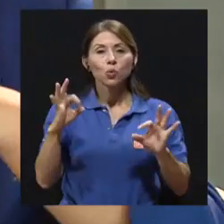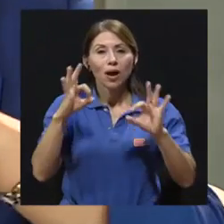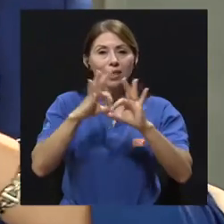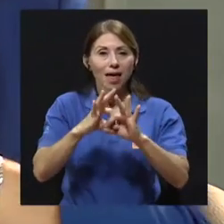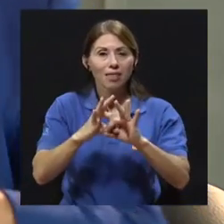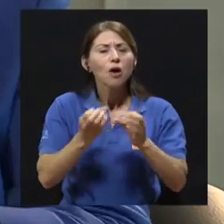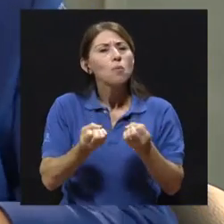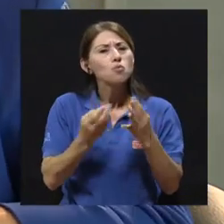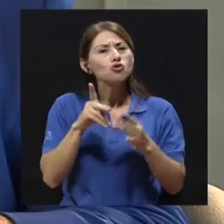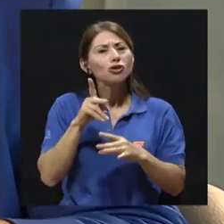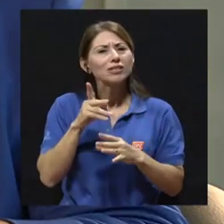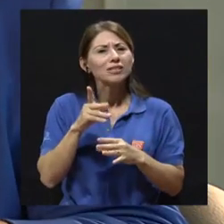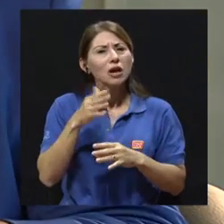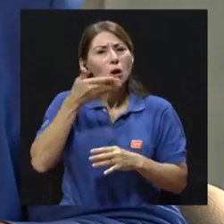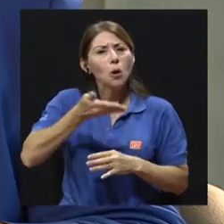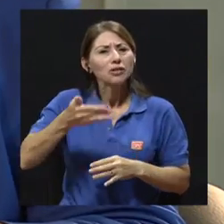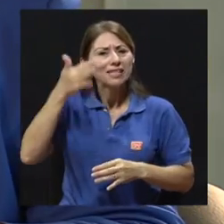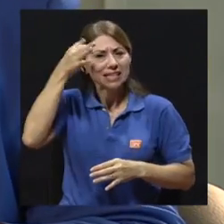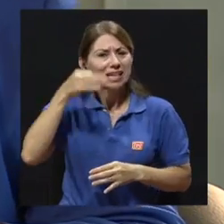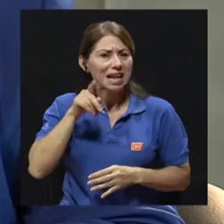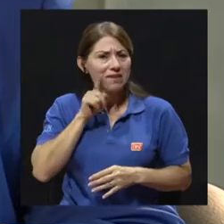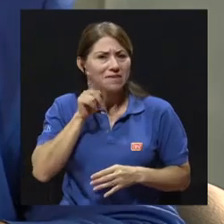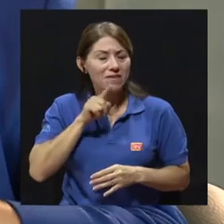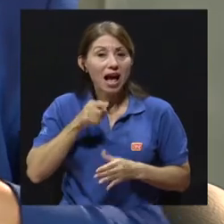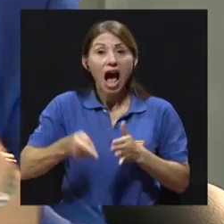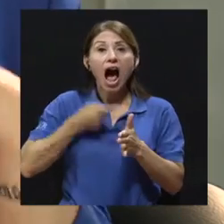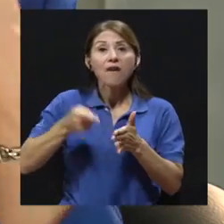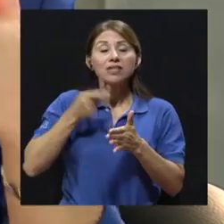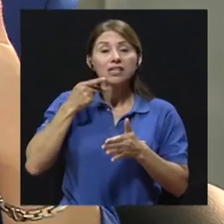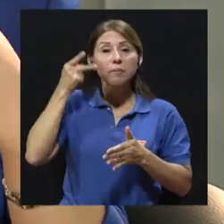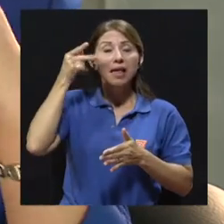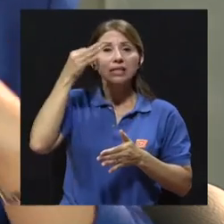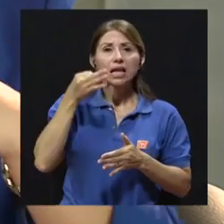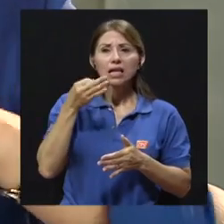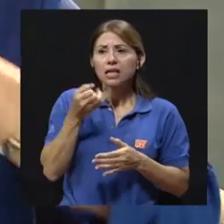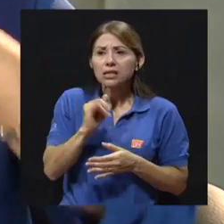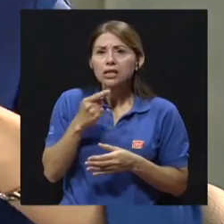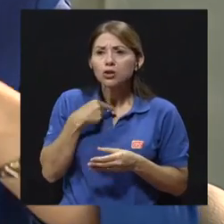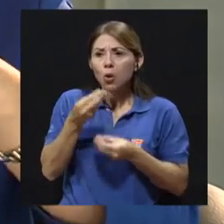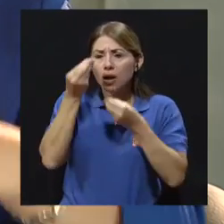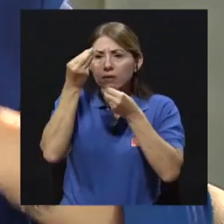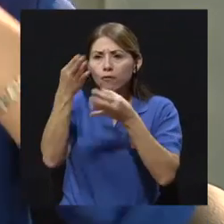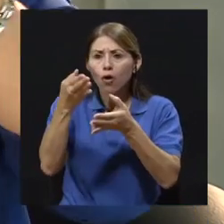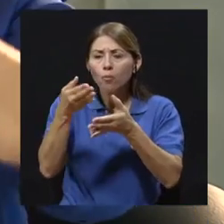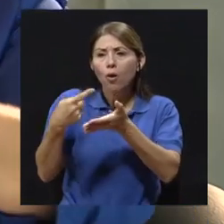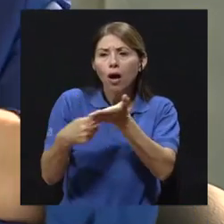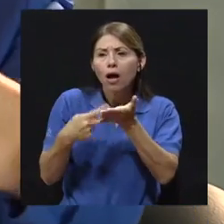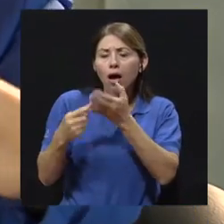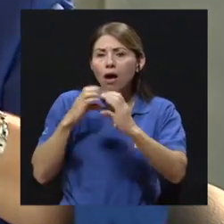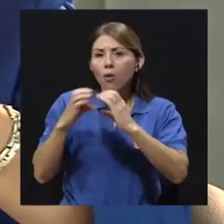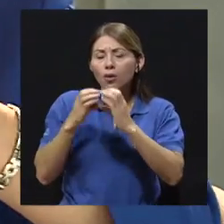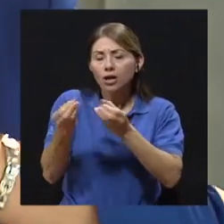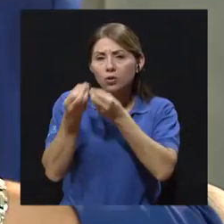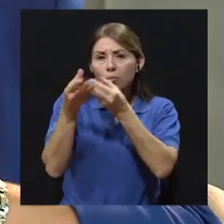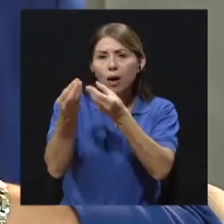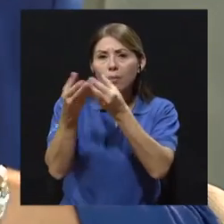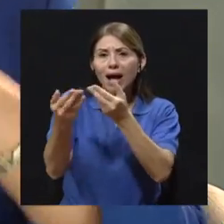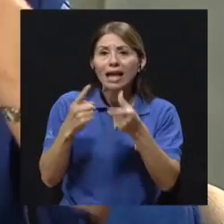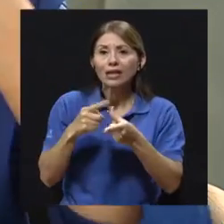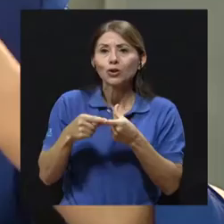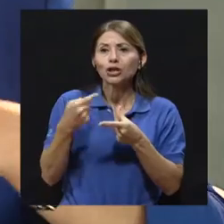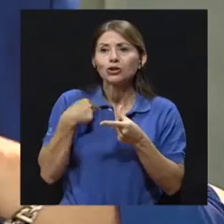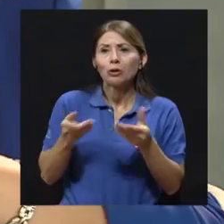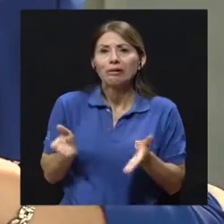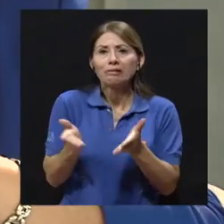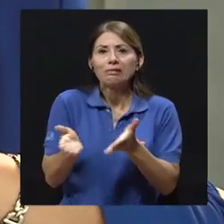mucho mito al respecto y muchas veces papá, mamá, cuidador o cuidadora dice, es que si les doy la información, más bien voy a propiciar que se dé ese consumo de droga, ¿verdad? ¿Y para